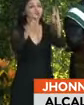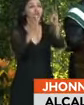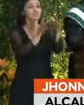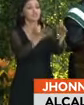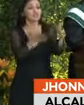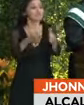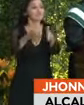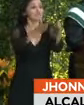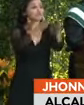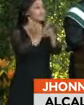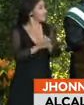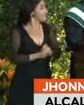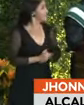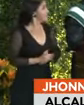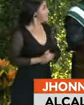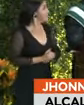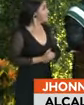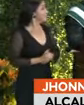vial.